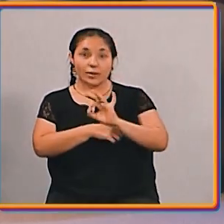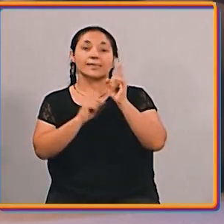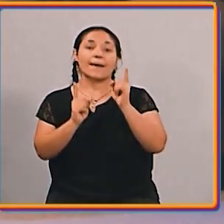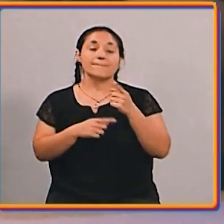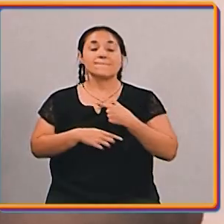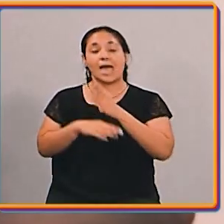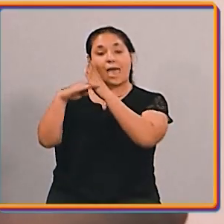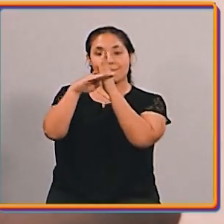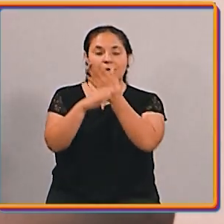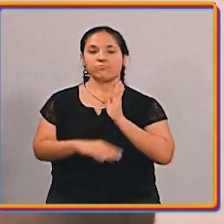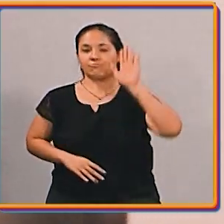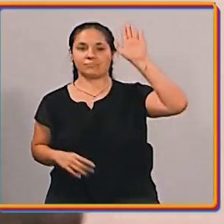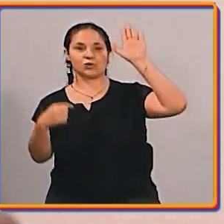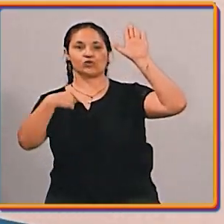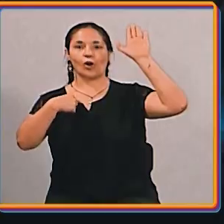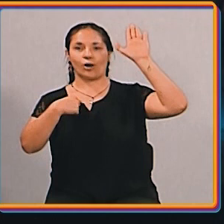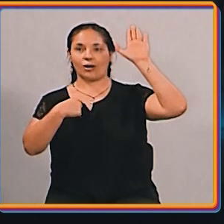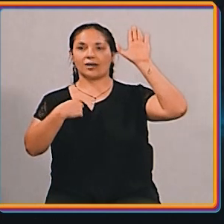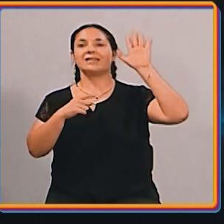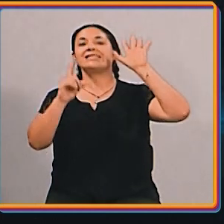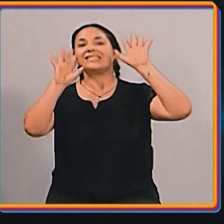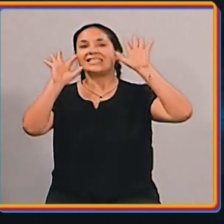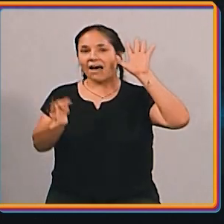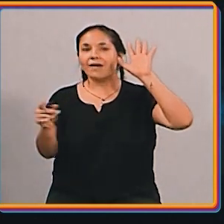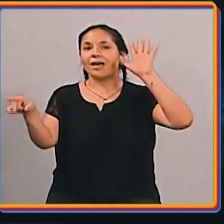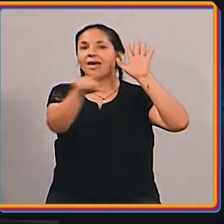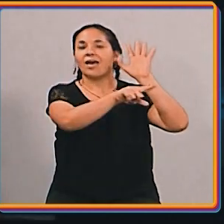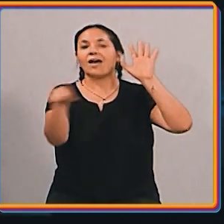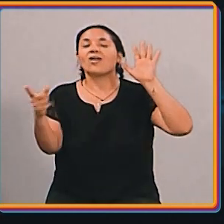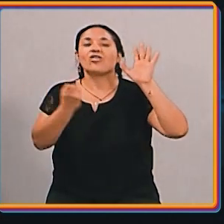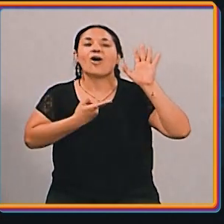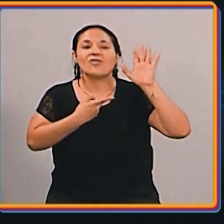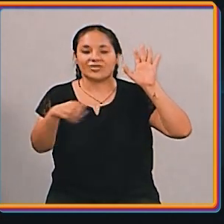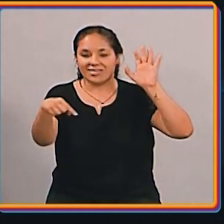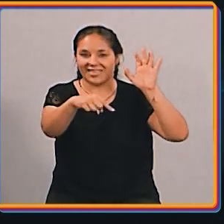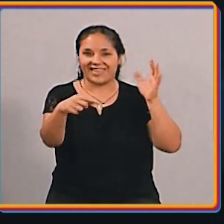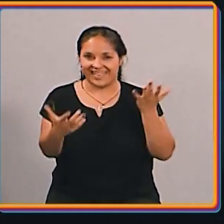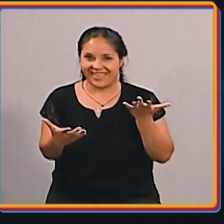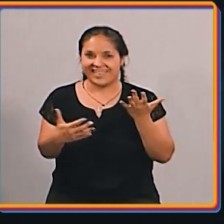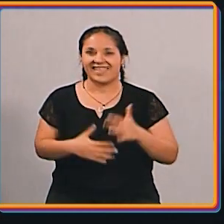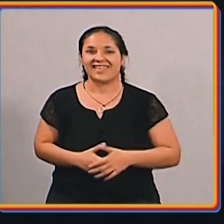ante los demás y diga la ubicación exacta donde nos encontramos.